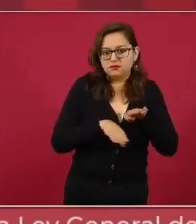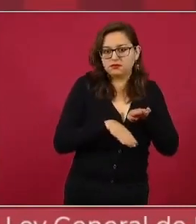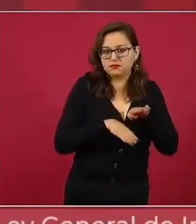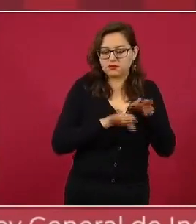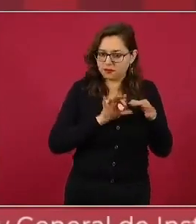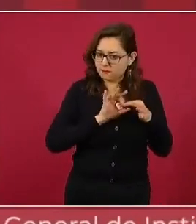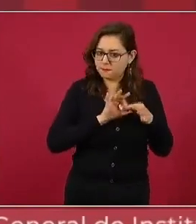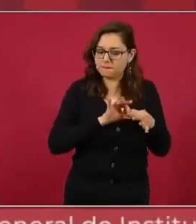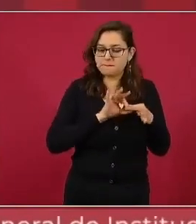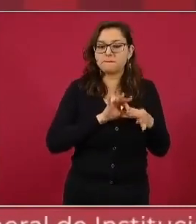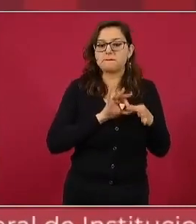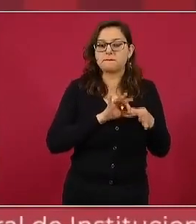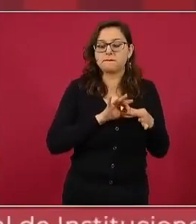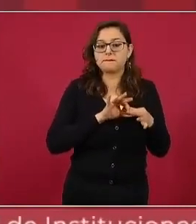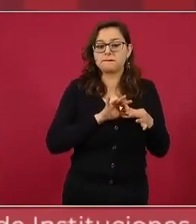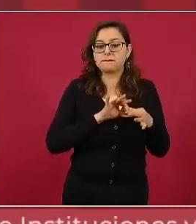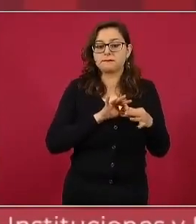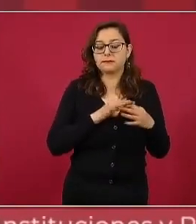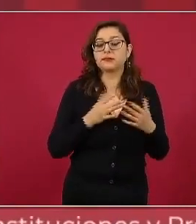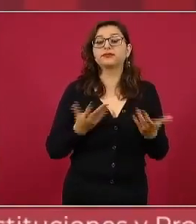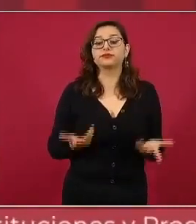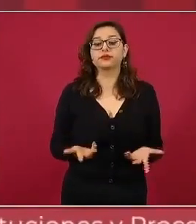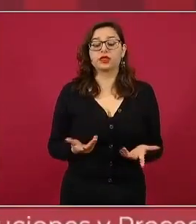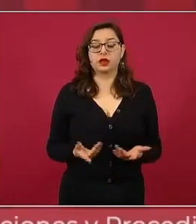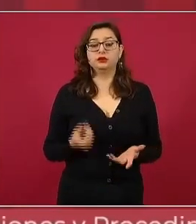Y algo todavía conservan, porque